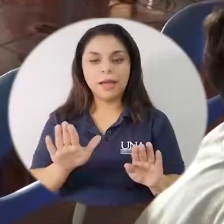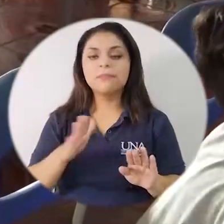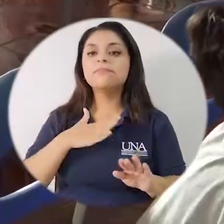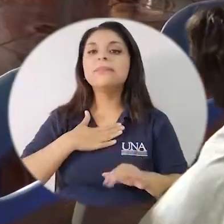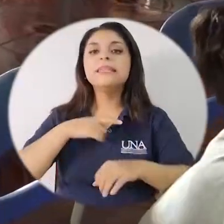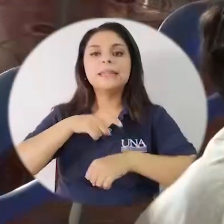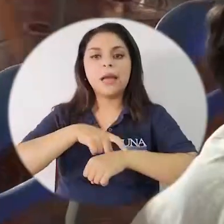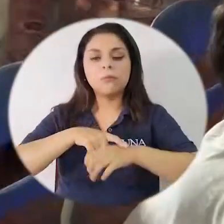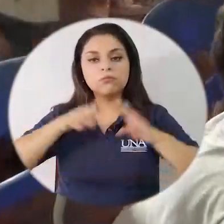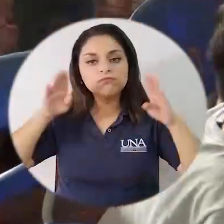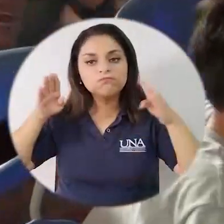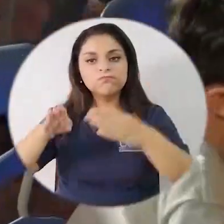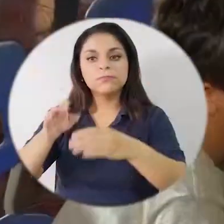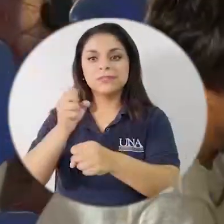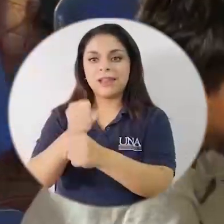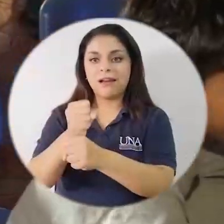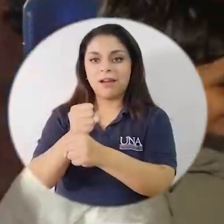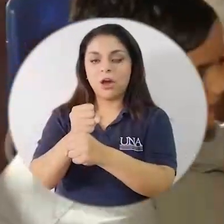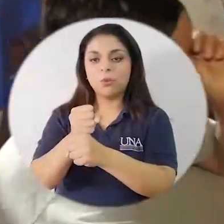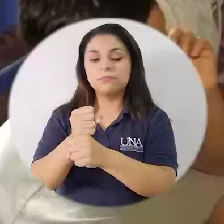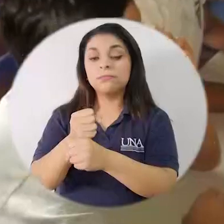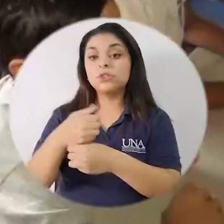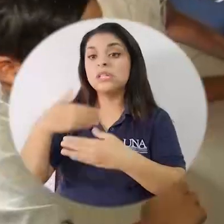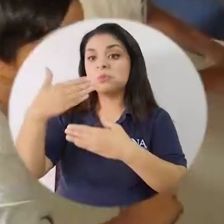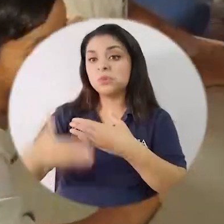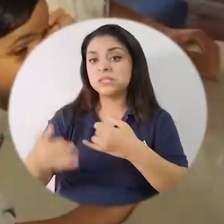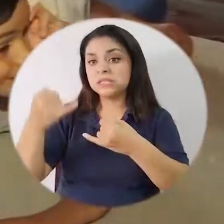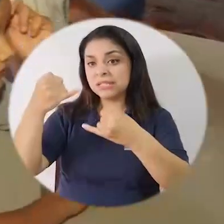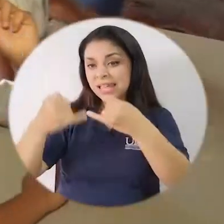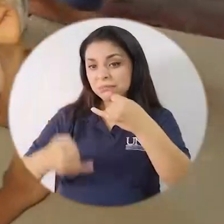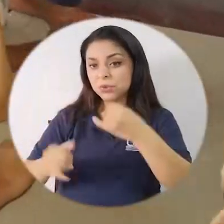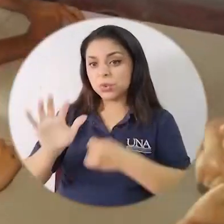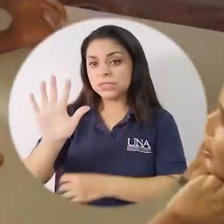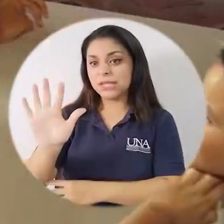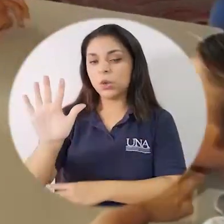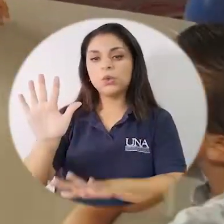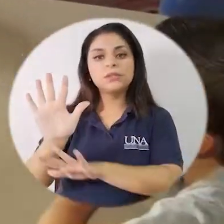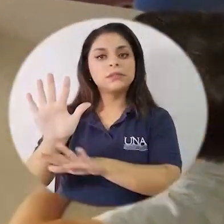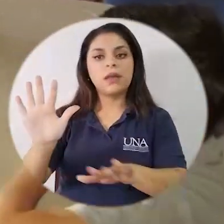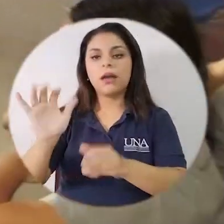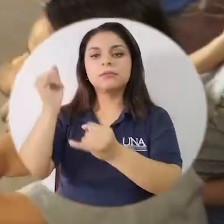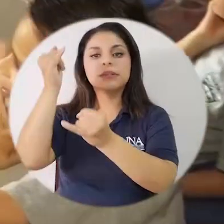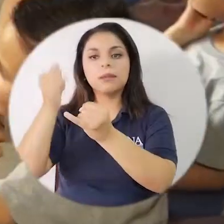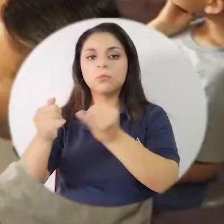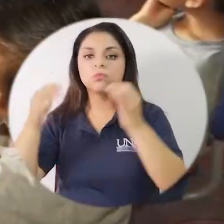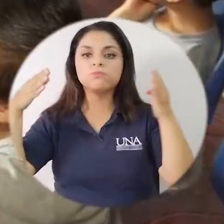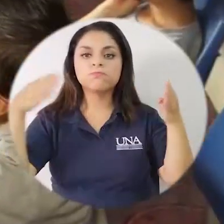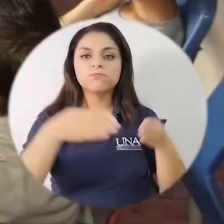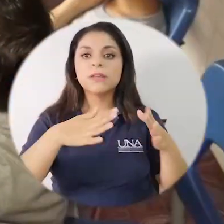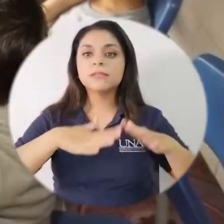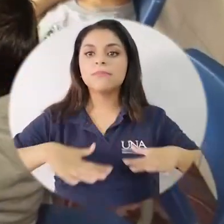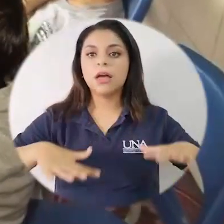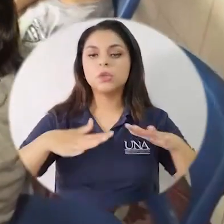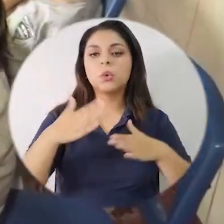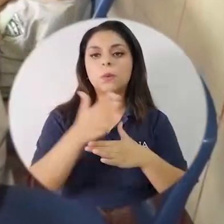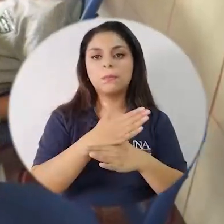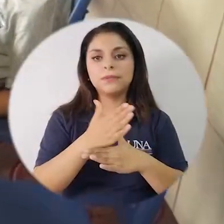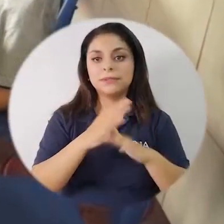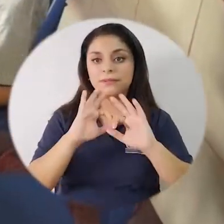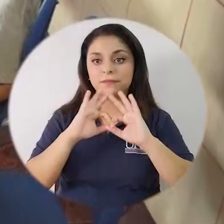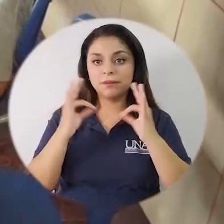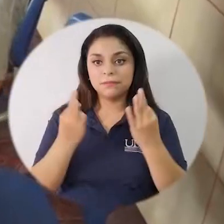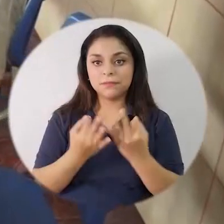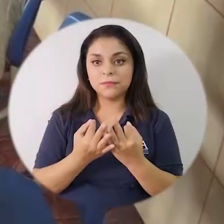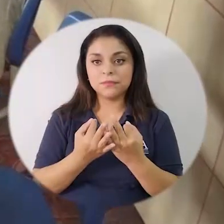va a respetar ese espacio en el que yo voy a estar concentrada trabajando, pero después de las 5 necesito organizar un espacio para compartir